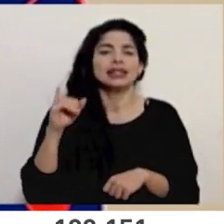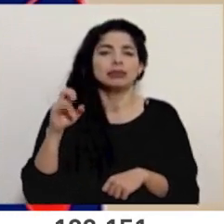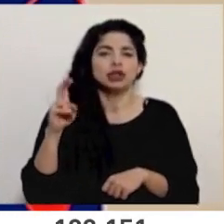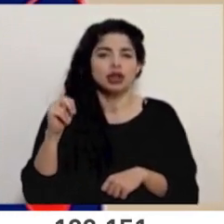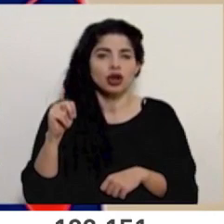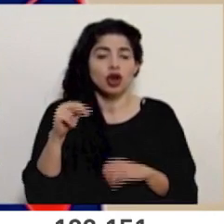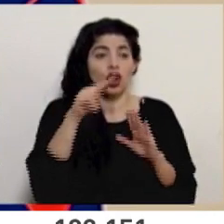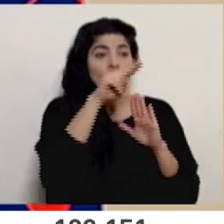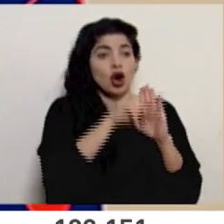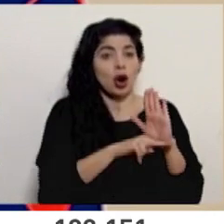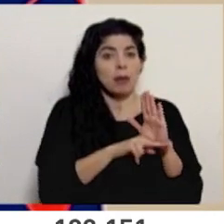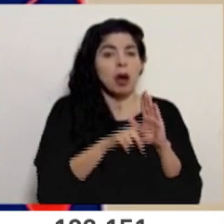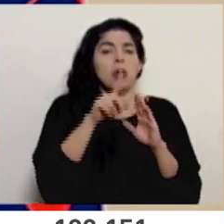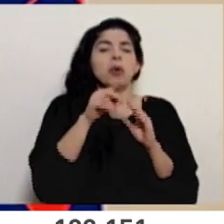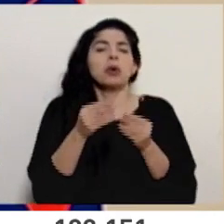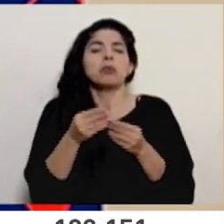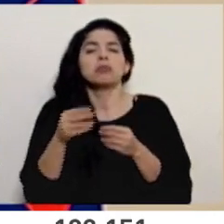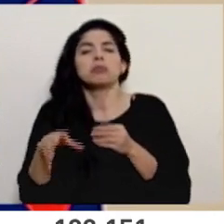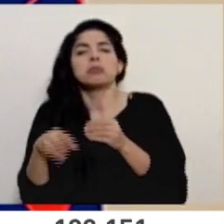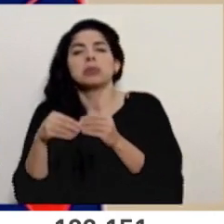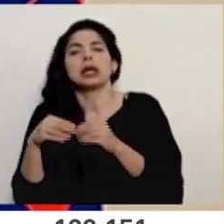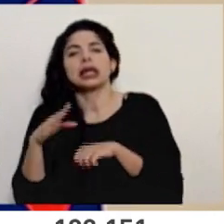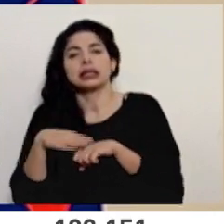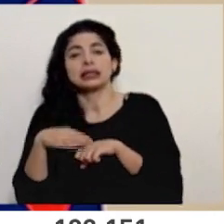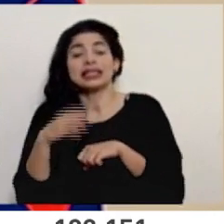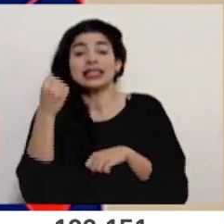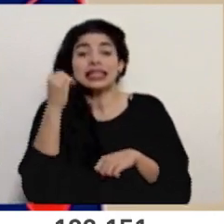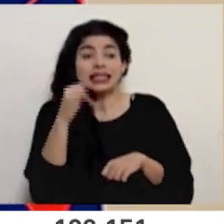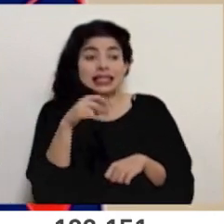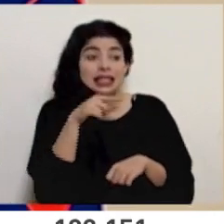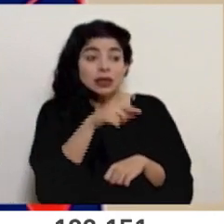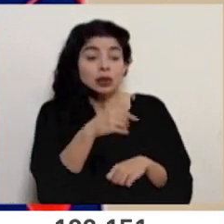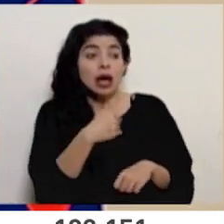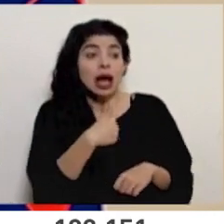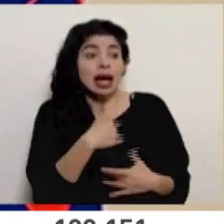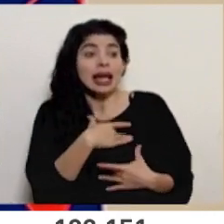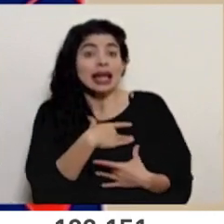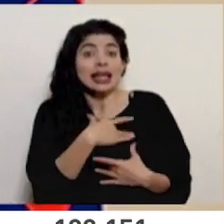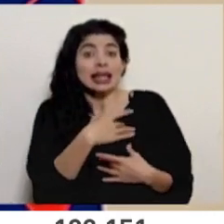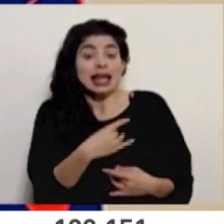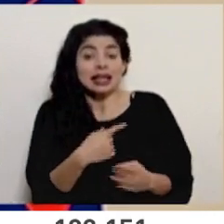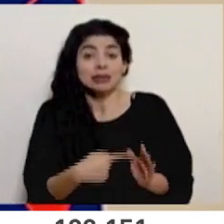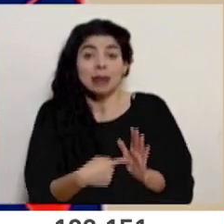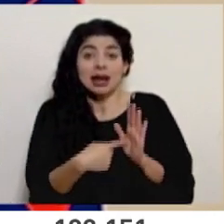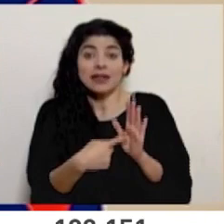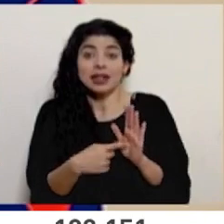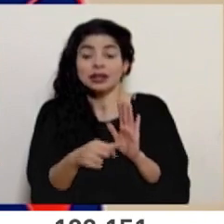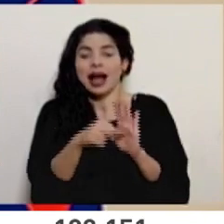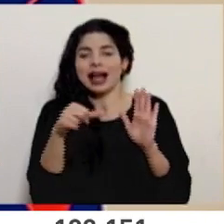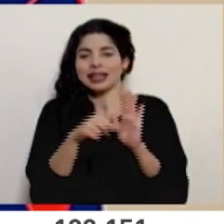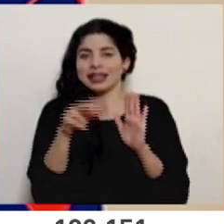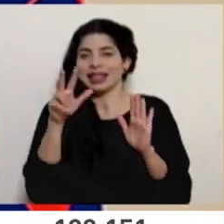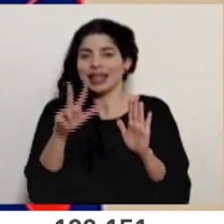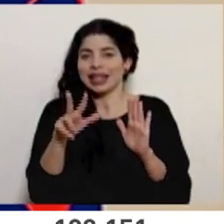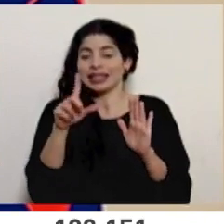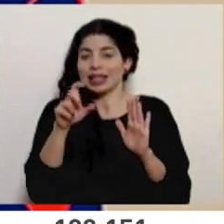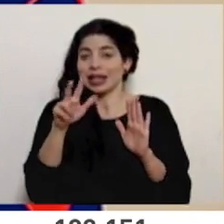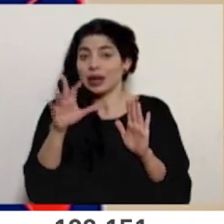norma cuando medie la contratación por un interés manifiesto, es decir, cuando se aplique el artículo